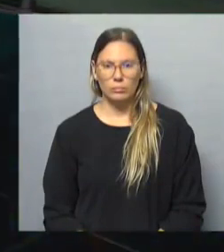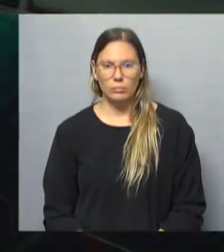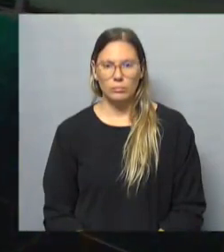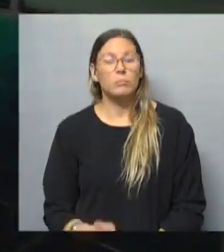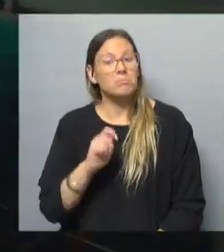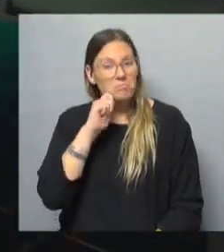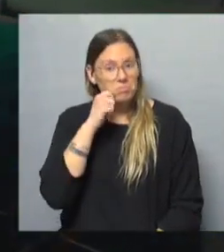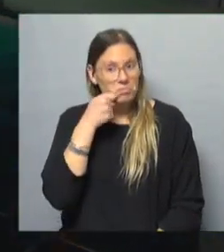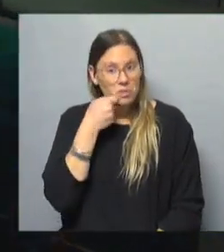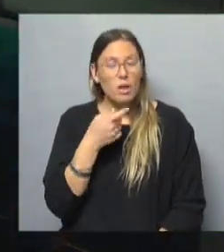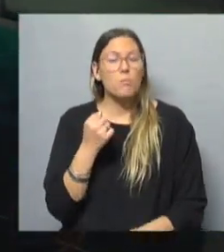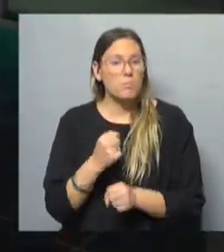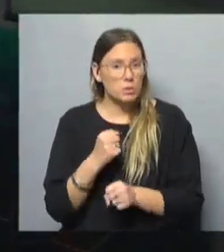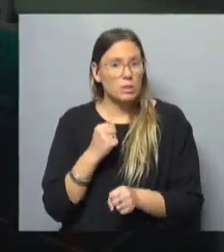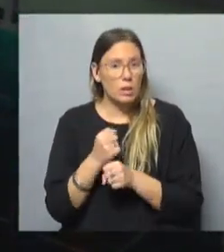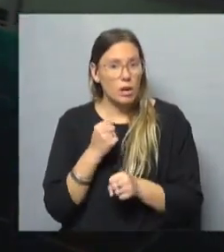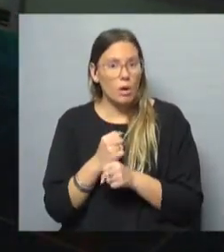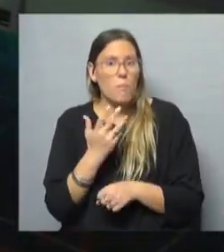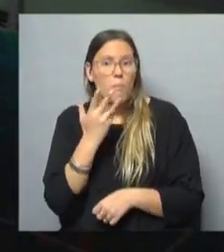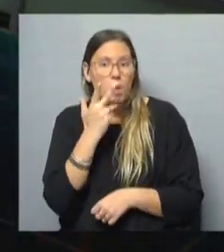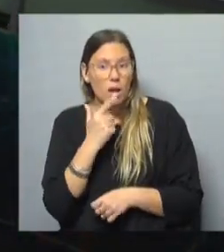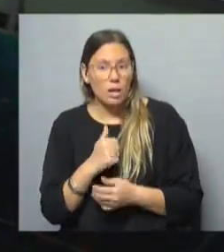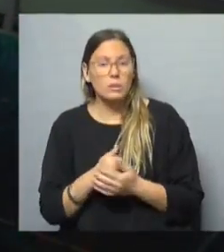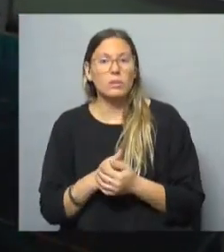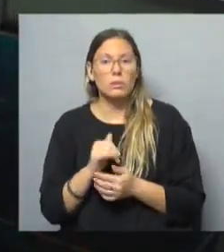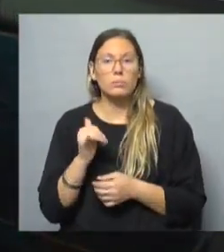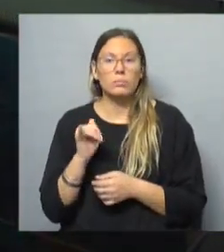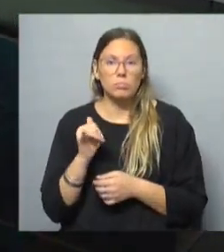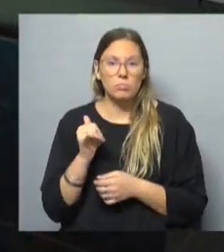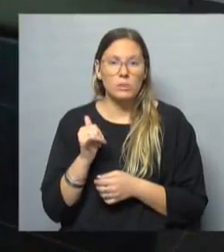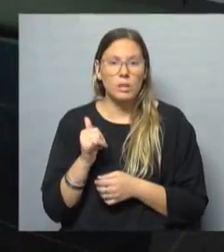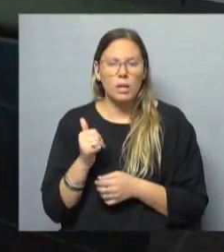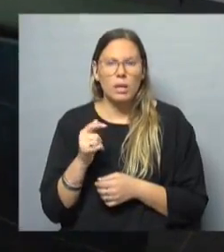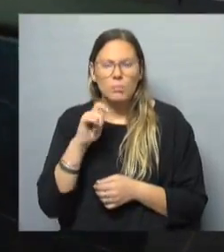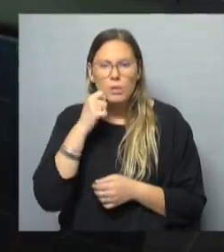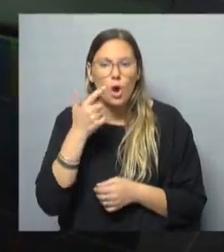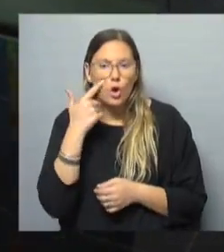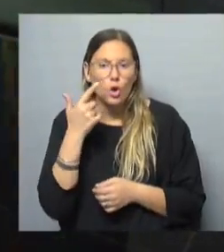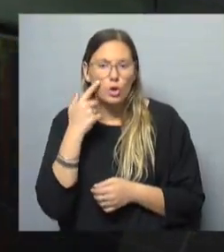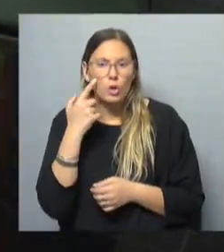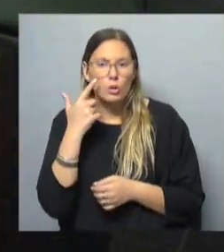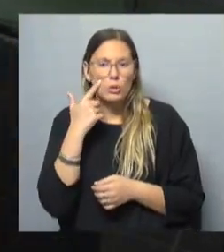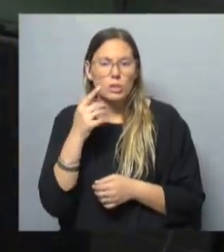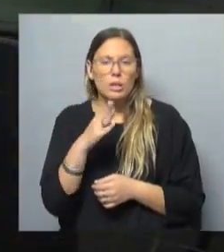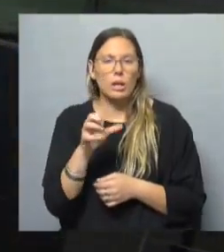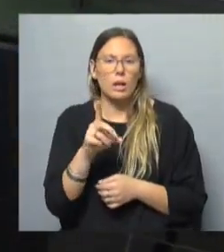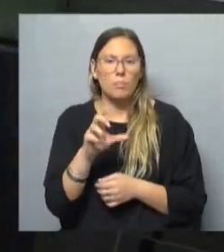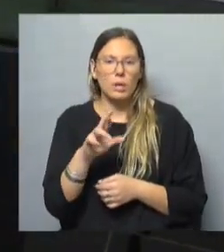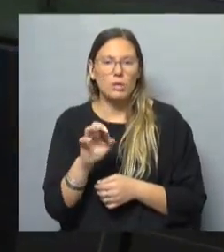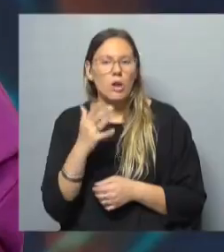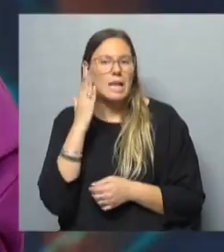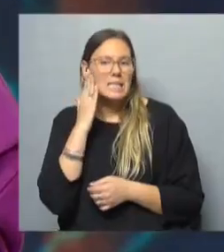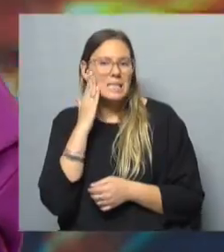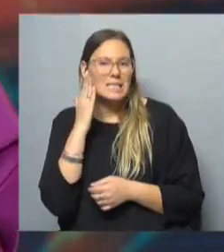Qué bueno, ¿eh? Tremendo el laburo. El emprendimiento, sí. No, fue divino conocer, conocer a Pedro y saber